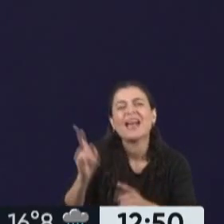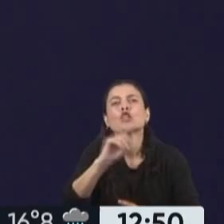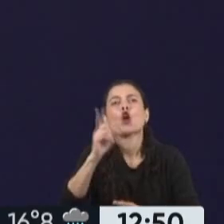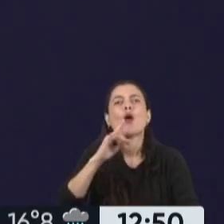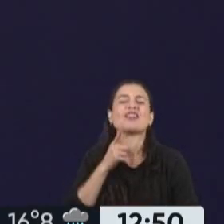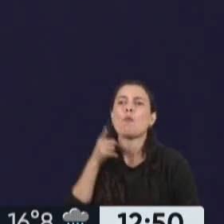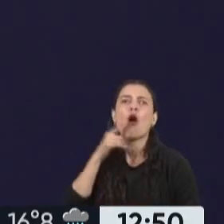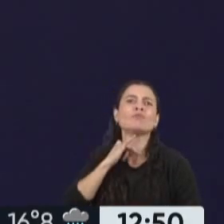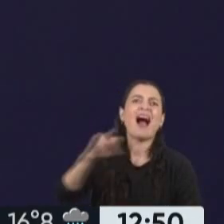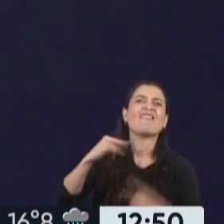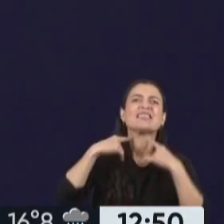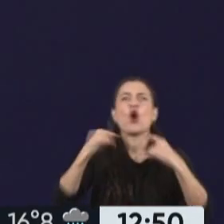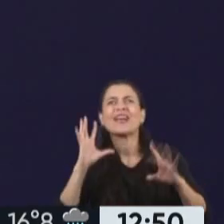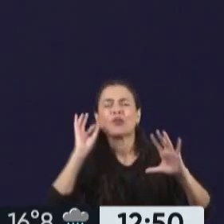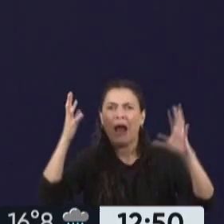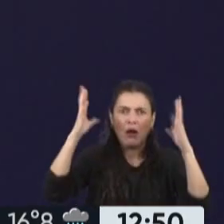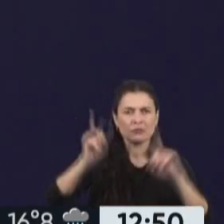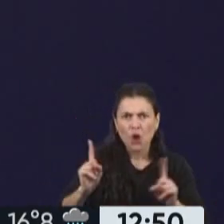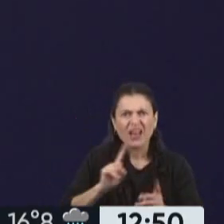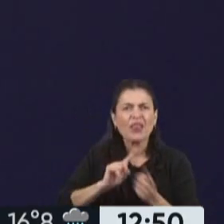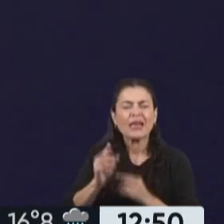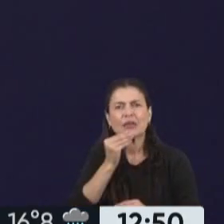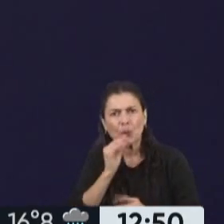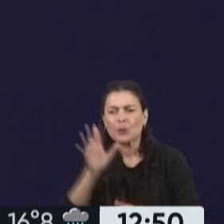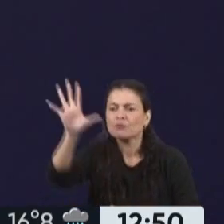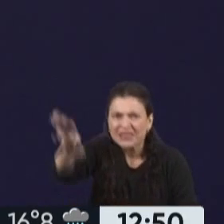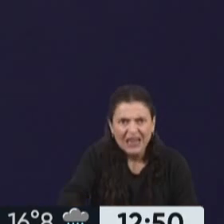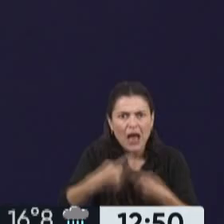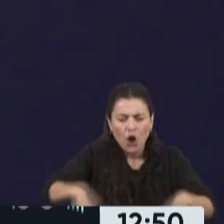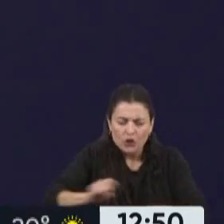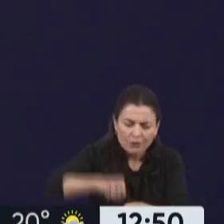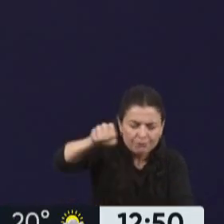estas famosas valijas o estas supuestas famosas 10 valijas, es